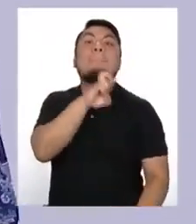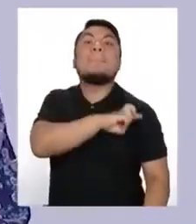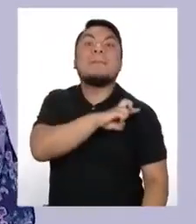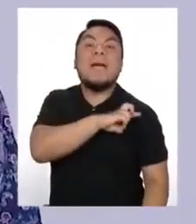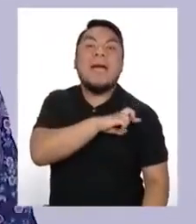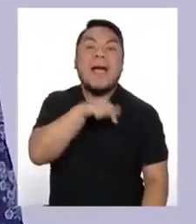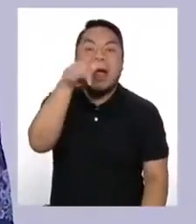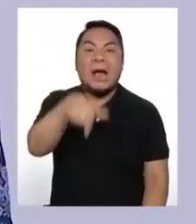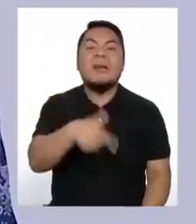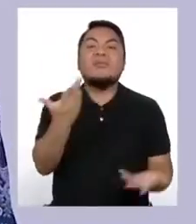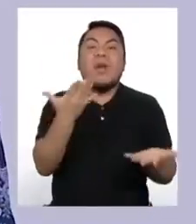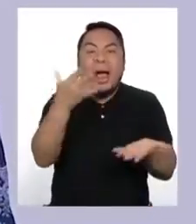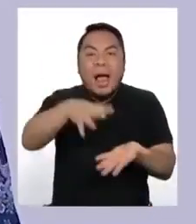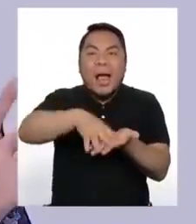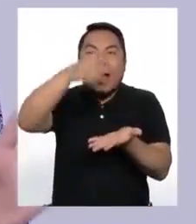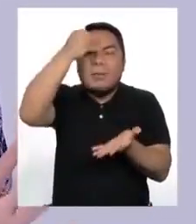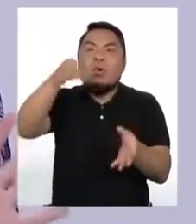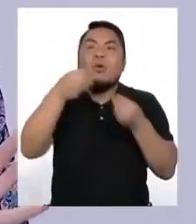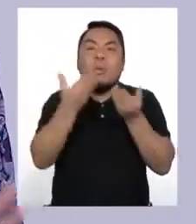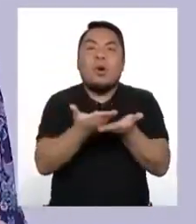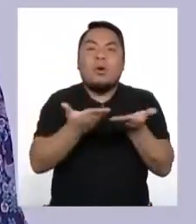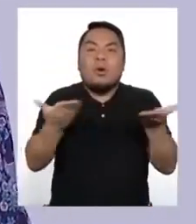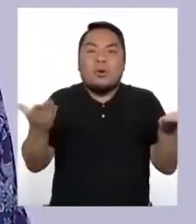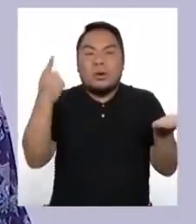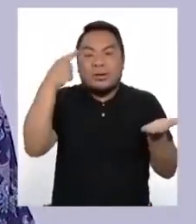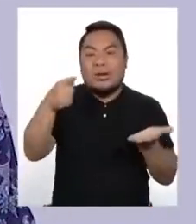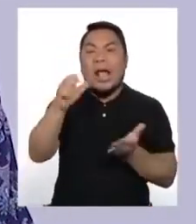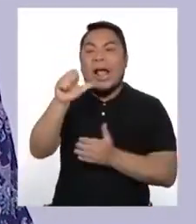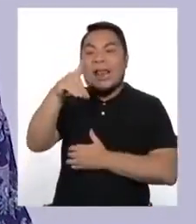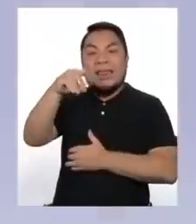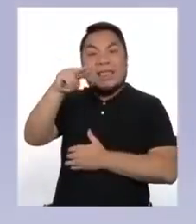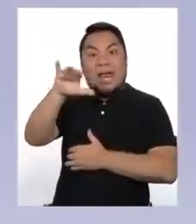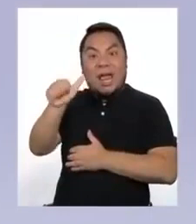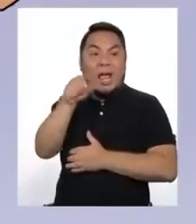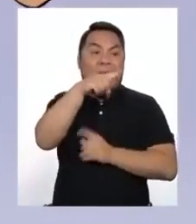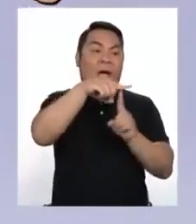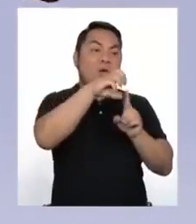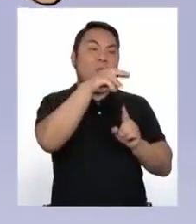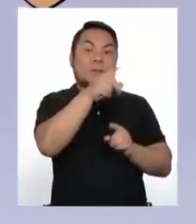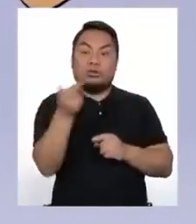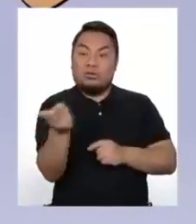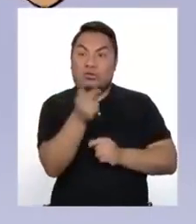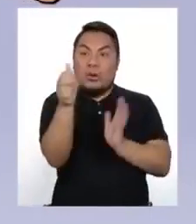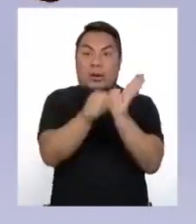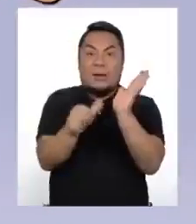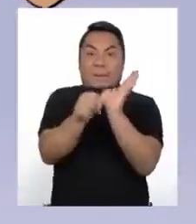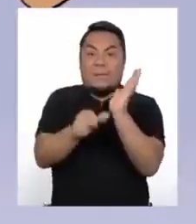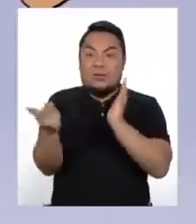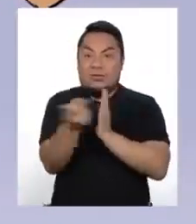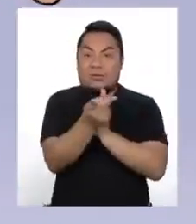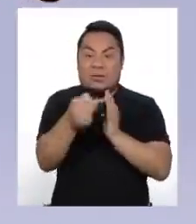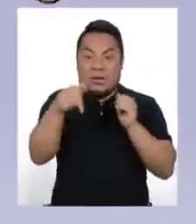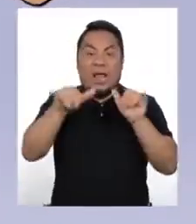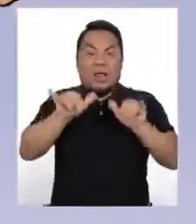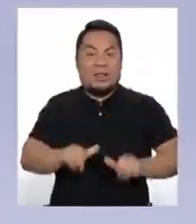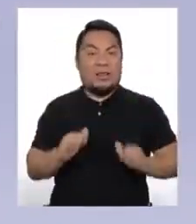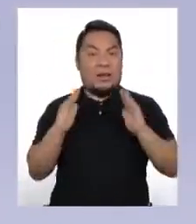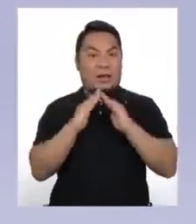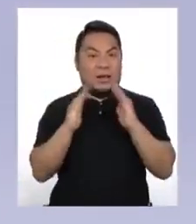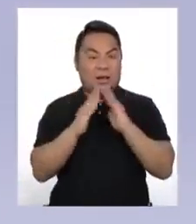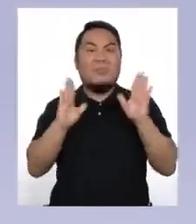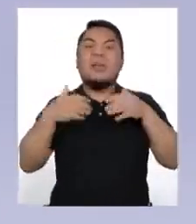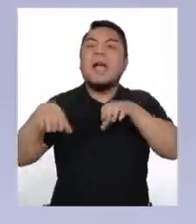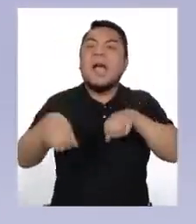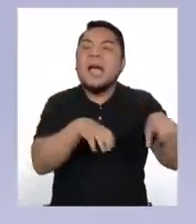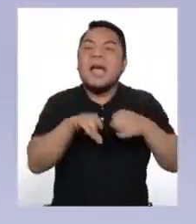a conocer cómo hacer intercambios con objetos con Andrea y Tomás. Ellos son dos hermanos que durante estos días de cuarentena han